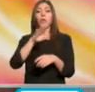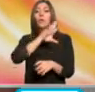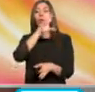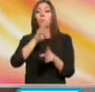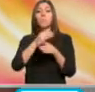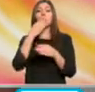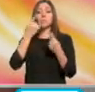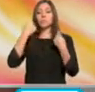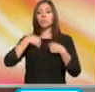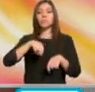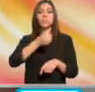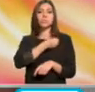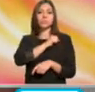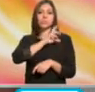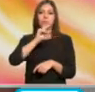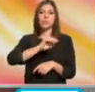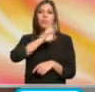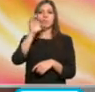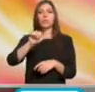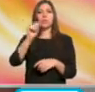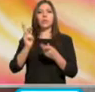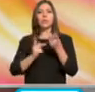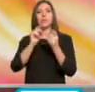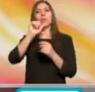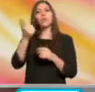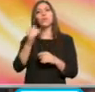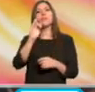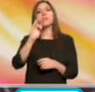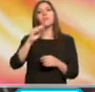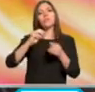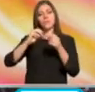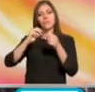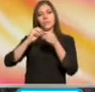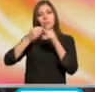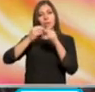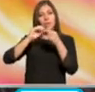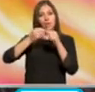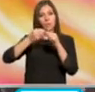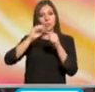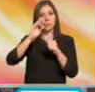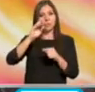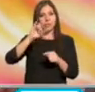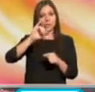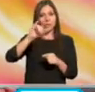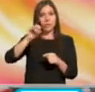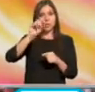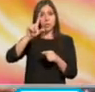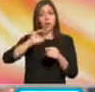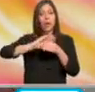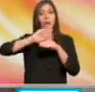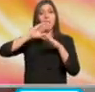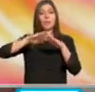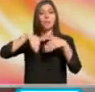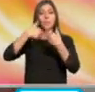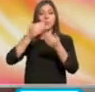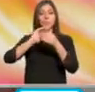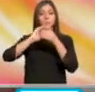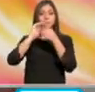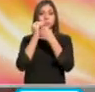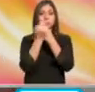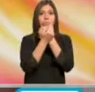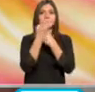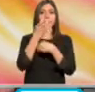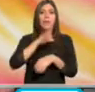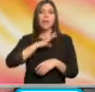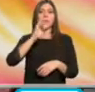¿ok? Las leguminosas, por ejemplo, los frijoles, su cubierta es una muy, muy buena fuente de fibra. Pero ¿qué es lo que pasa con